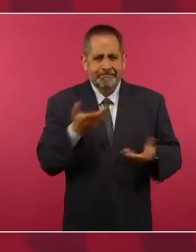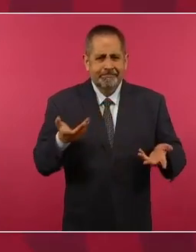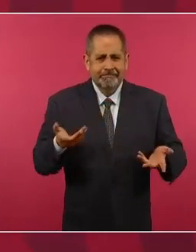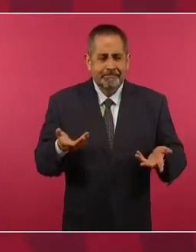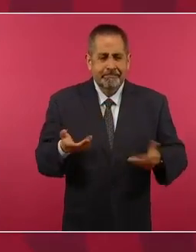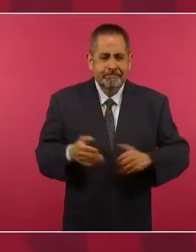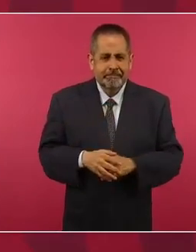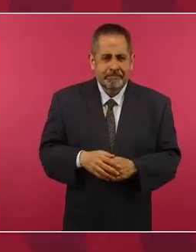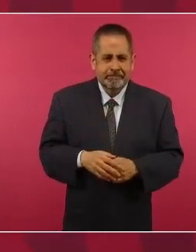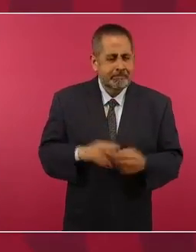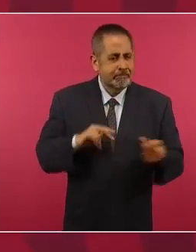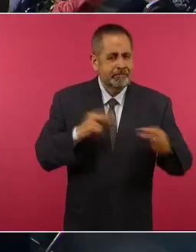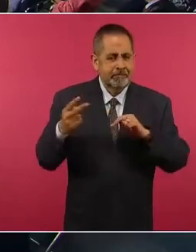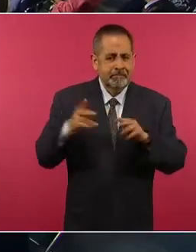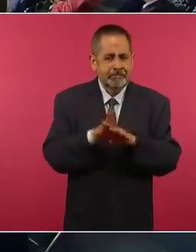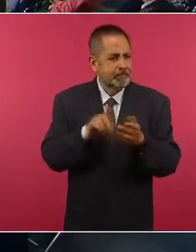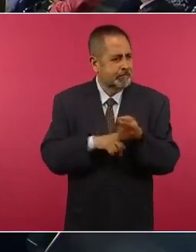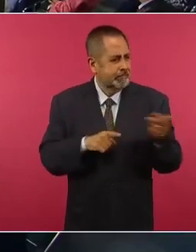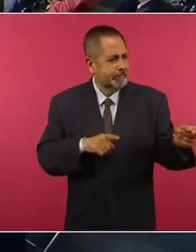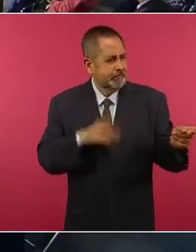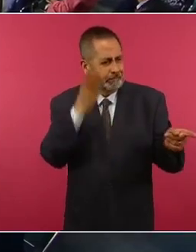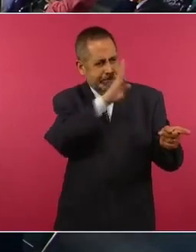un gran viraje.